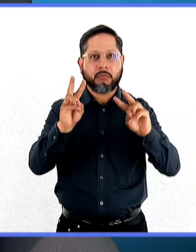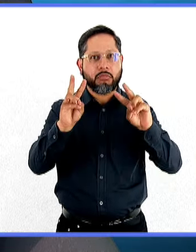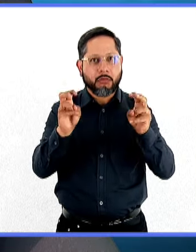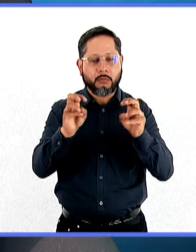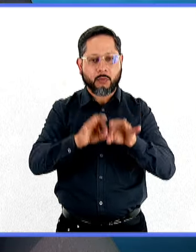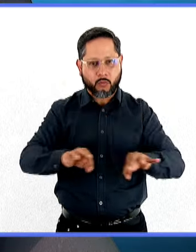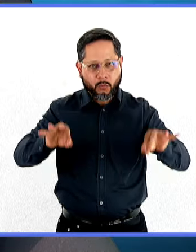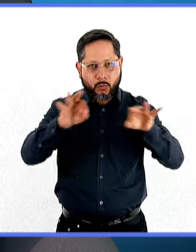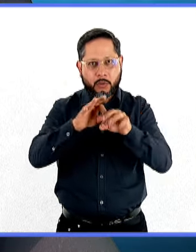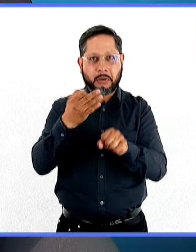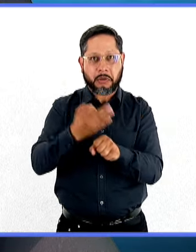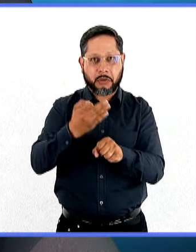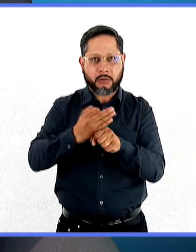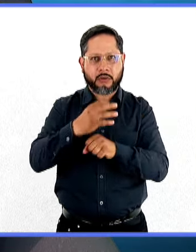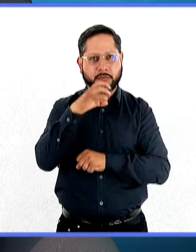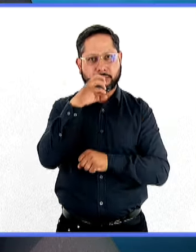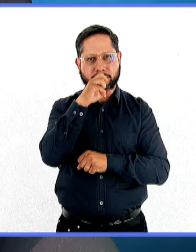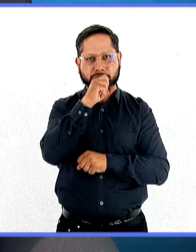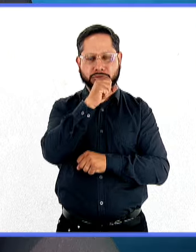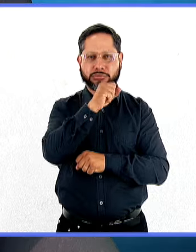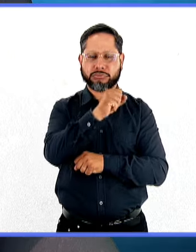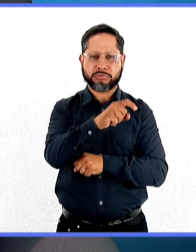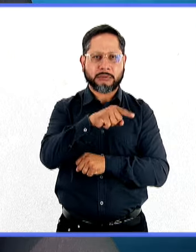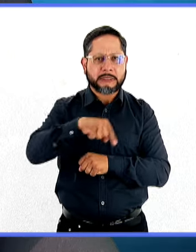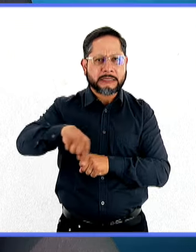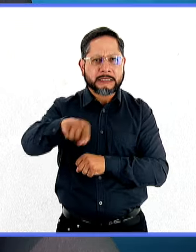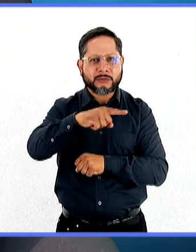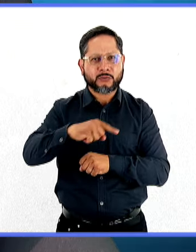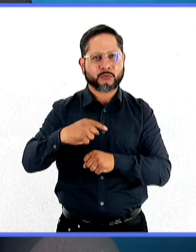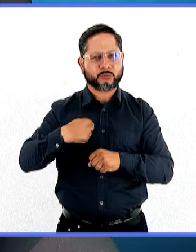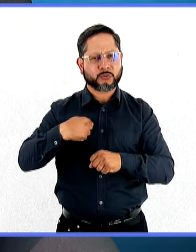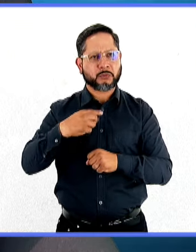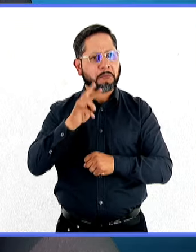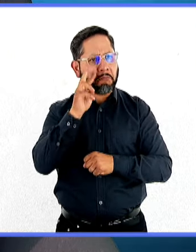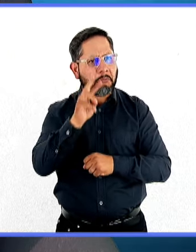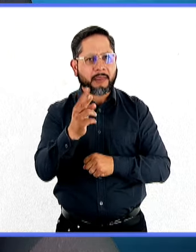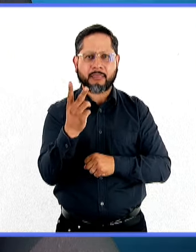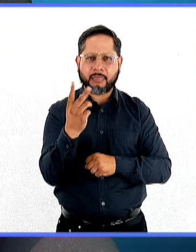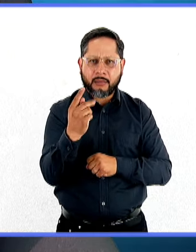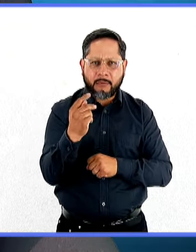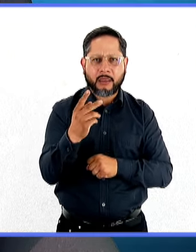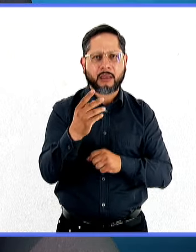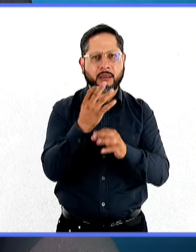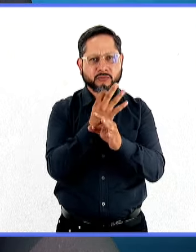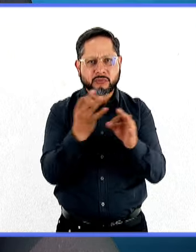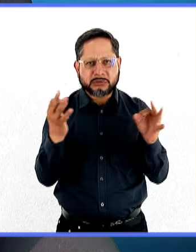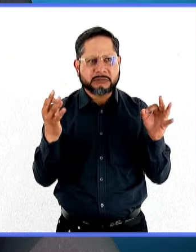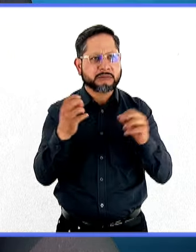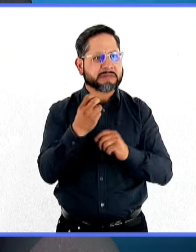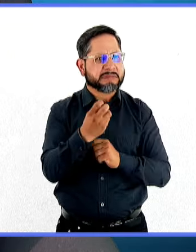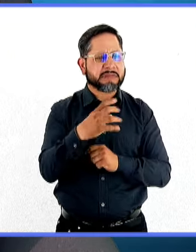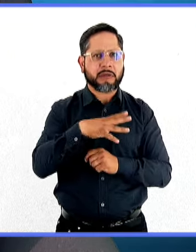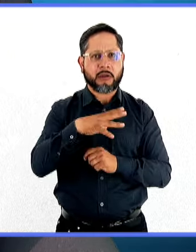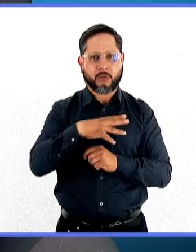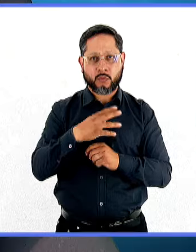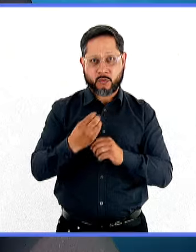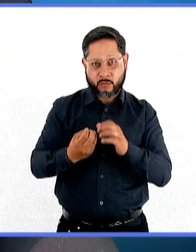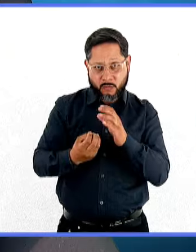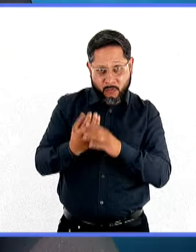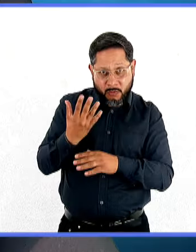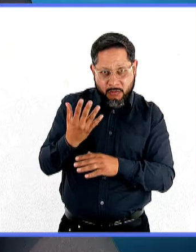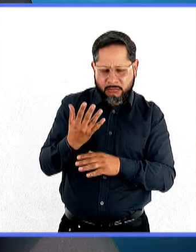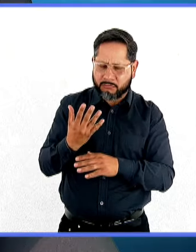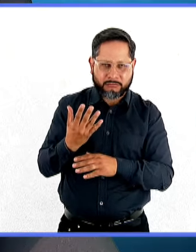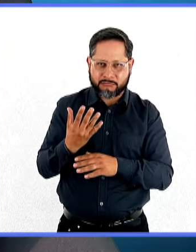principalmente en esta temporada y Comencemos por ahí lo hemos visto en las noticias durante las últimas semanas y no es algo nuevo Cuál es el